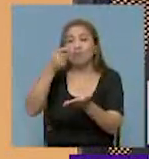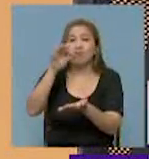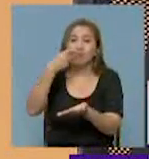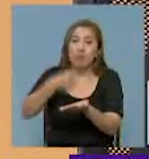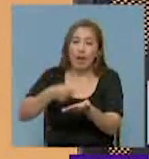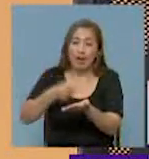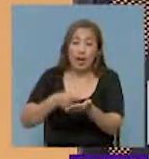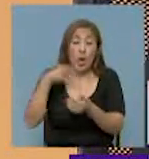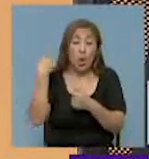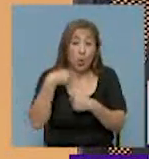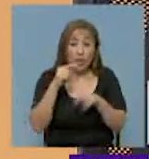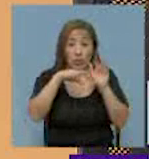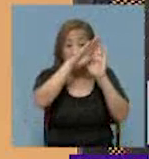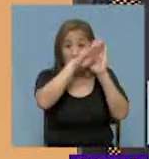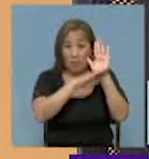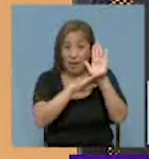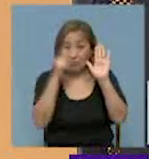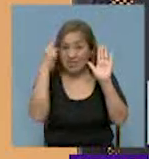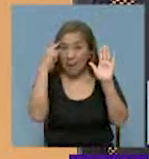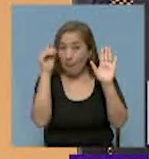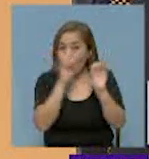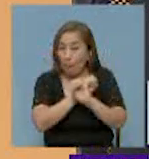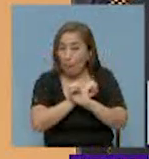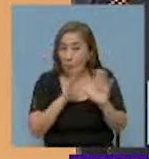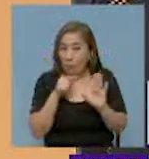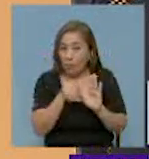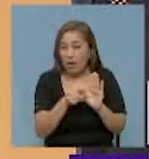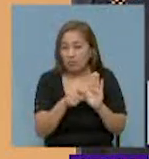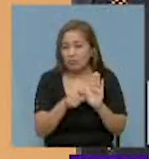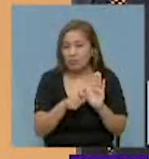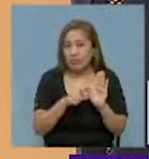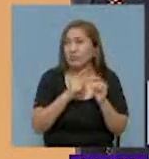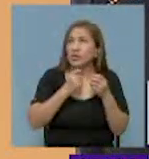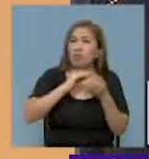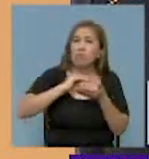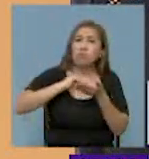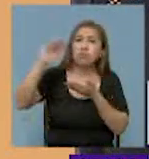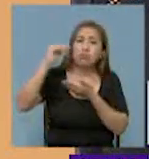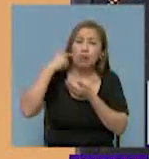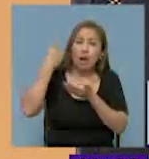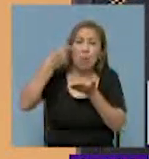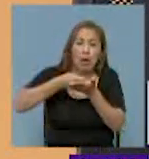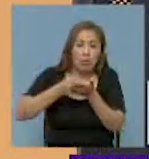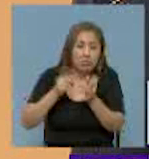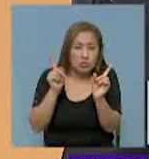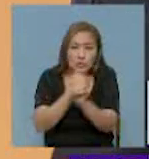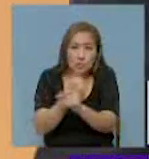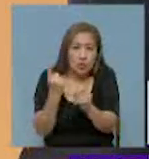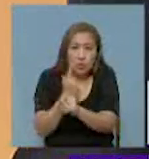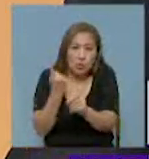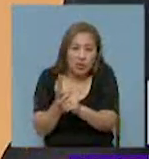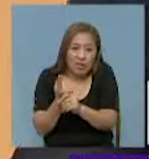esa legislación que se hace no se puede mandar hacienda para porque si no es para